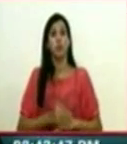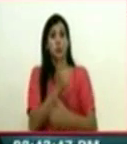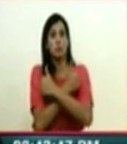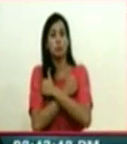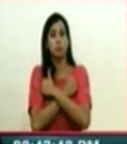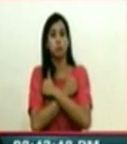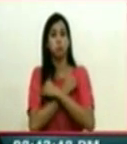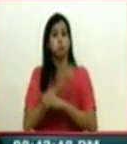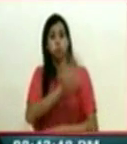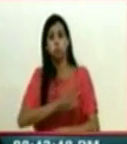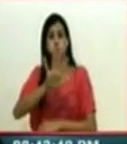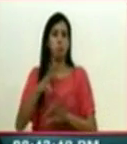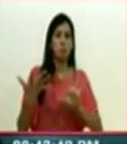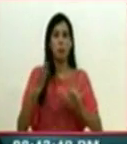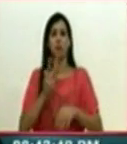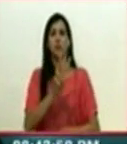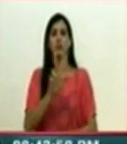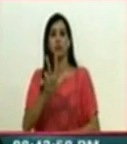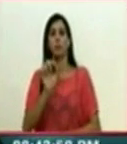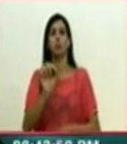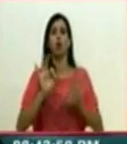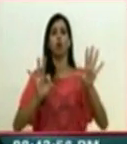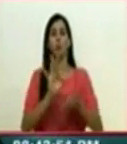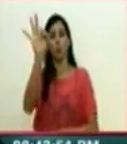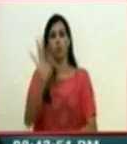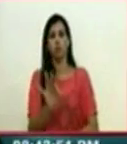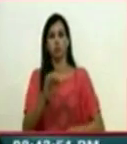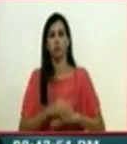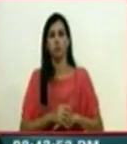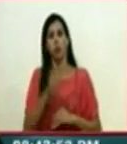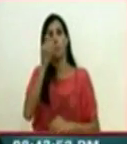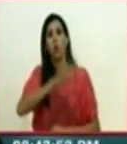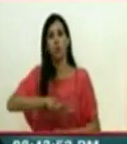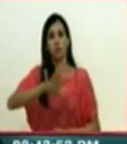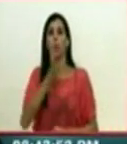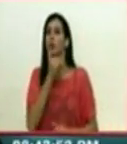global se ubica en torno al 23.8% de la población.